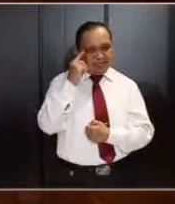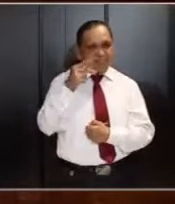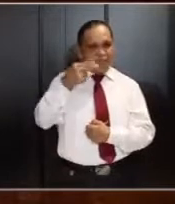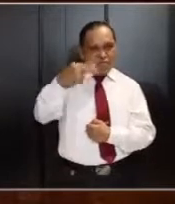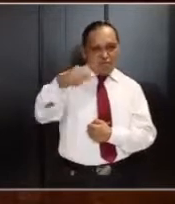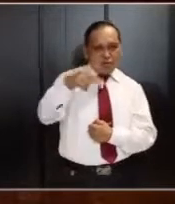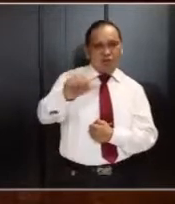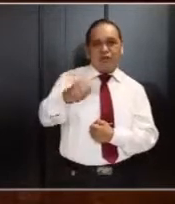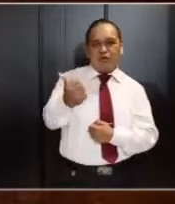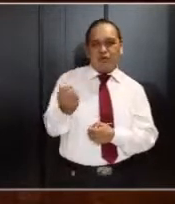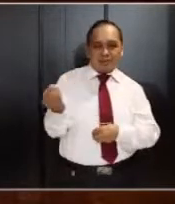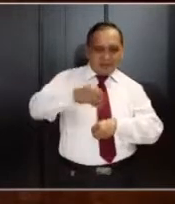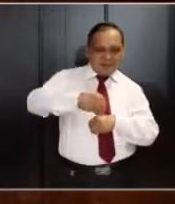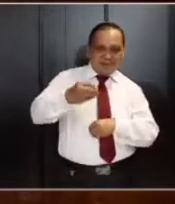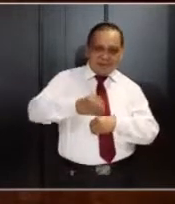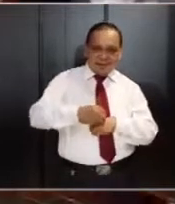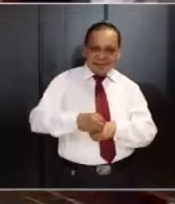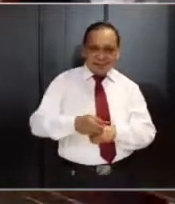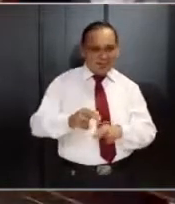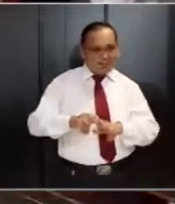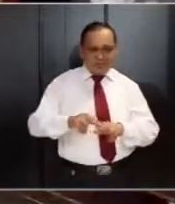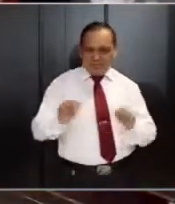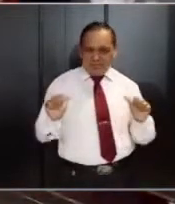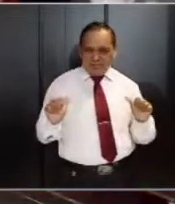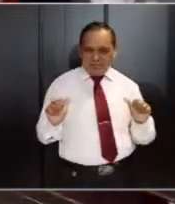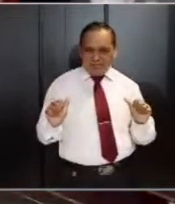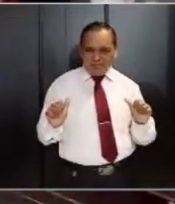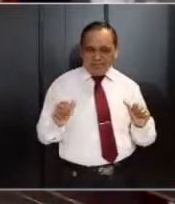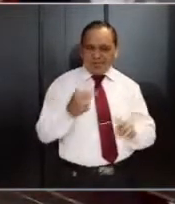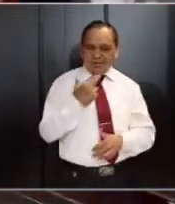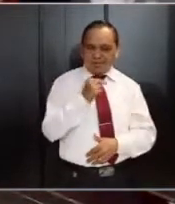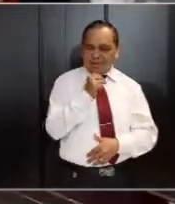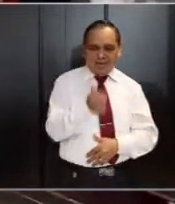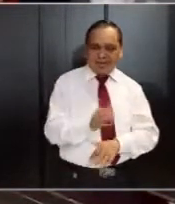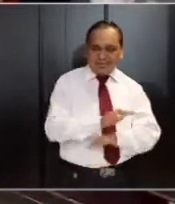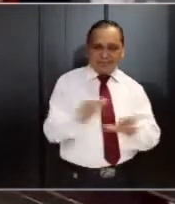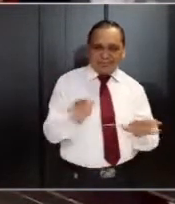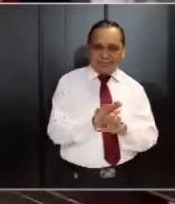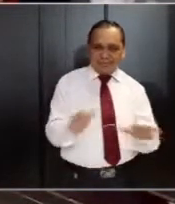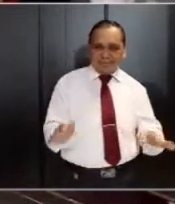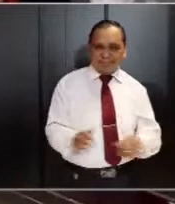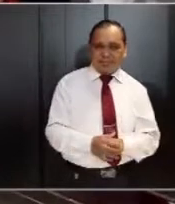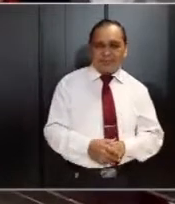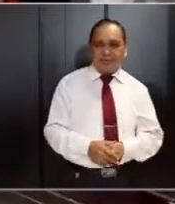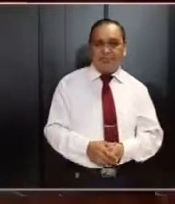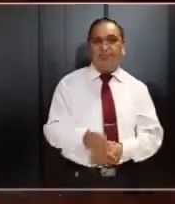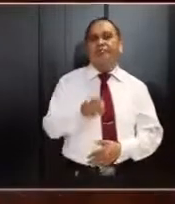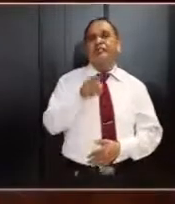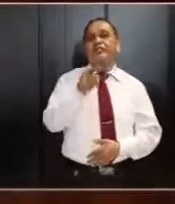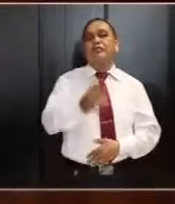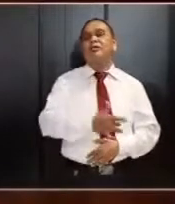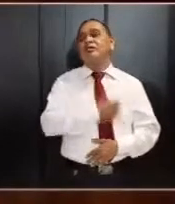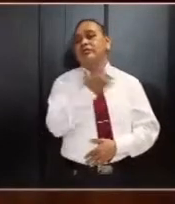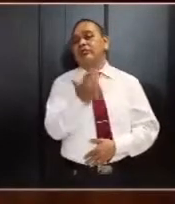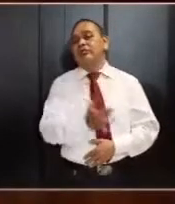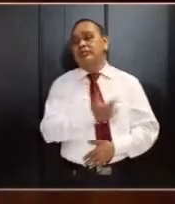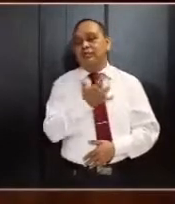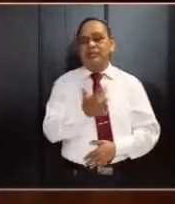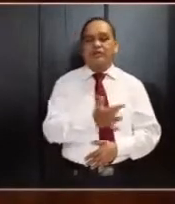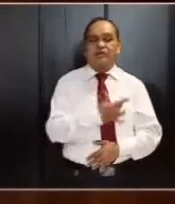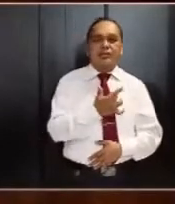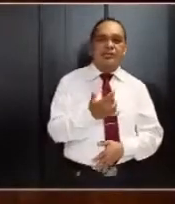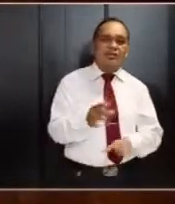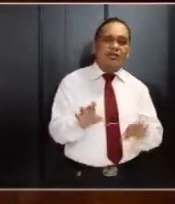otro nombre ahorita? No, nada. Ya con ese te quedas. Ya. Mi vida. ¿Y tú cómo te sientes como mujer,